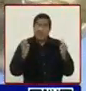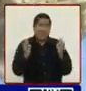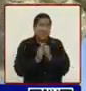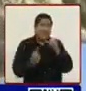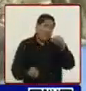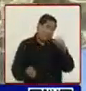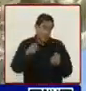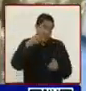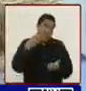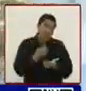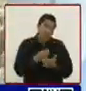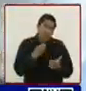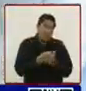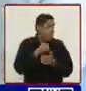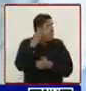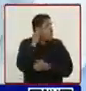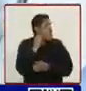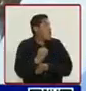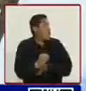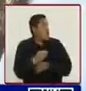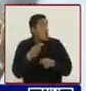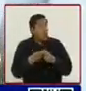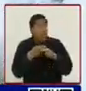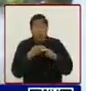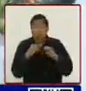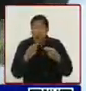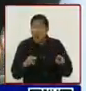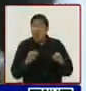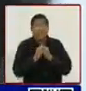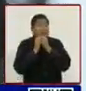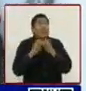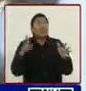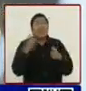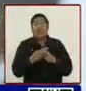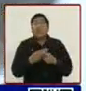auto, con dinero, con oro, casa, con huevo, sin huevo.